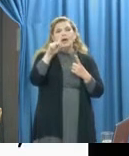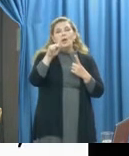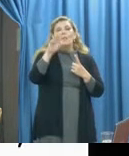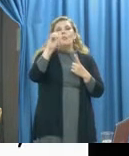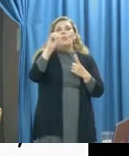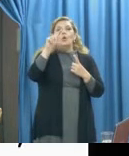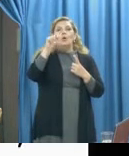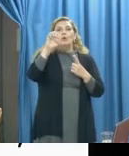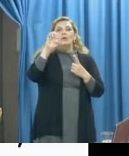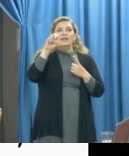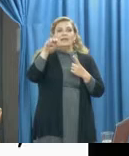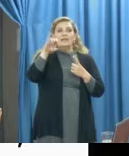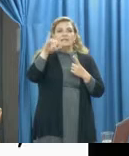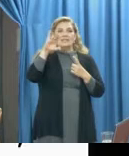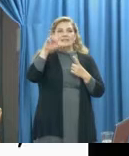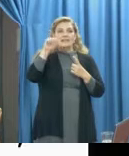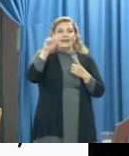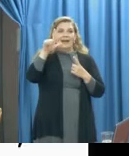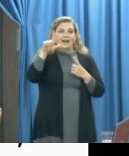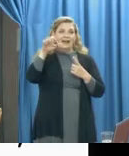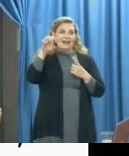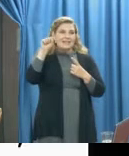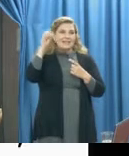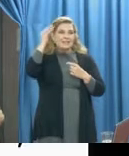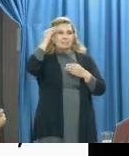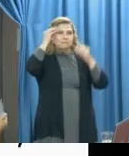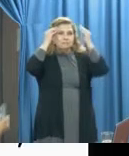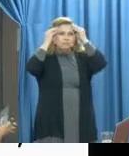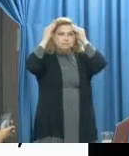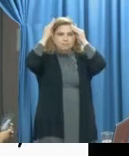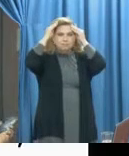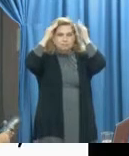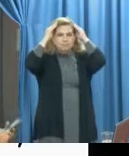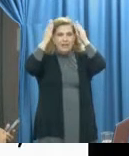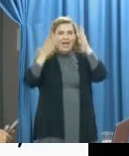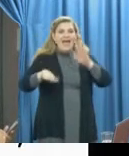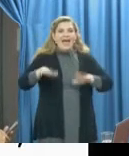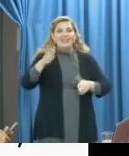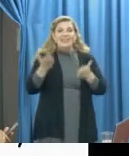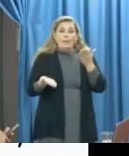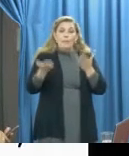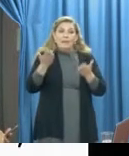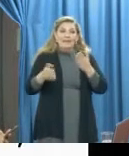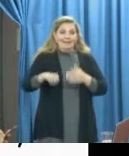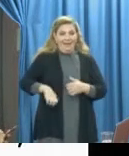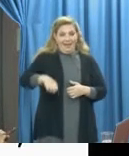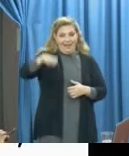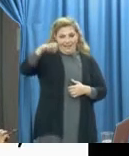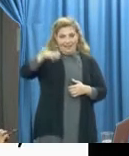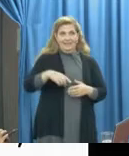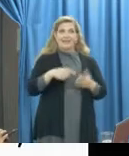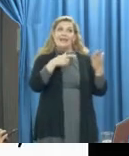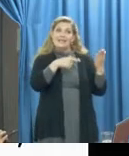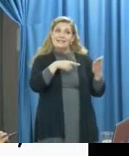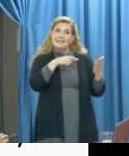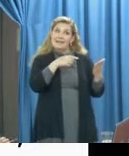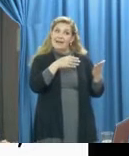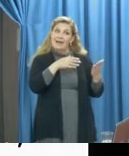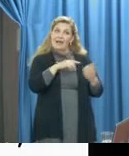potenciales auditivos, o sea, hay otras pruebas para evaluar según la edad del paciente. Pero bueno, la audiometría en un